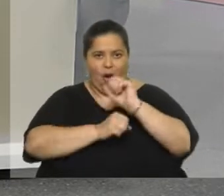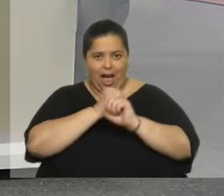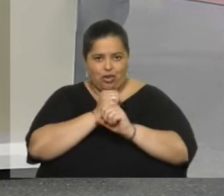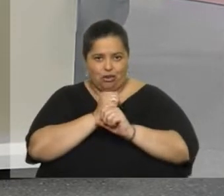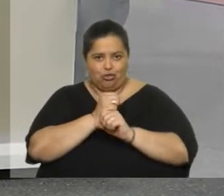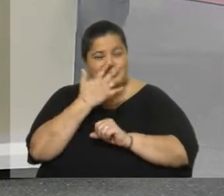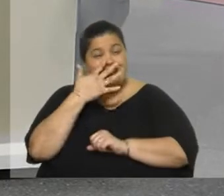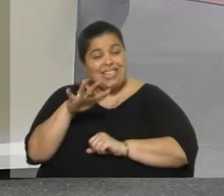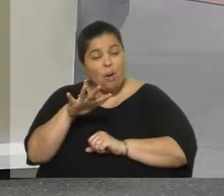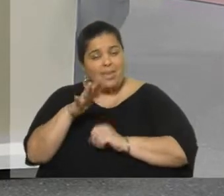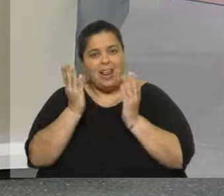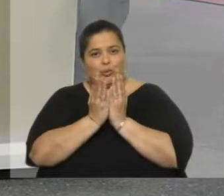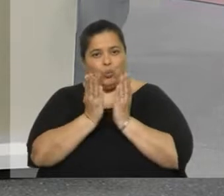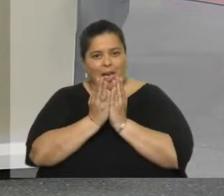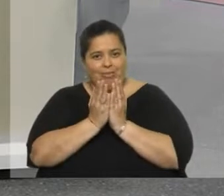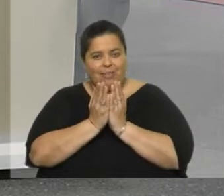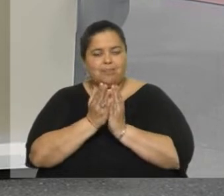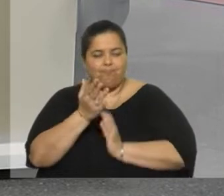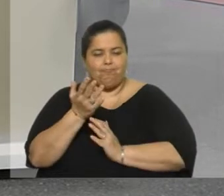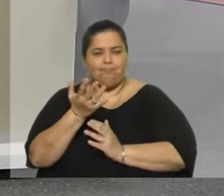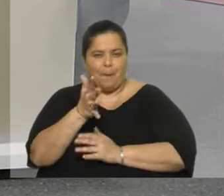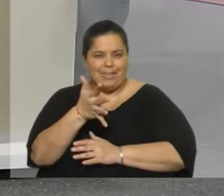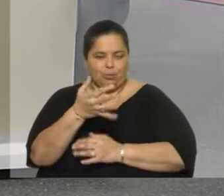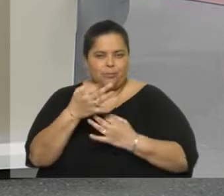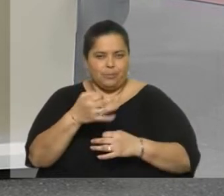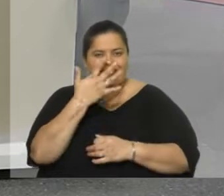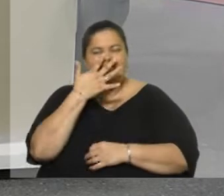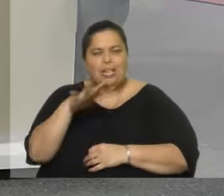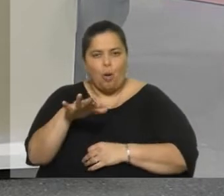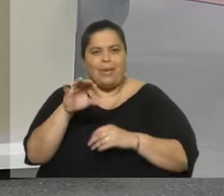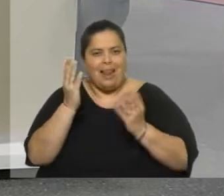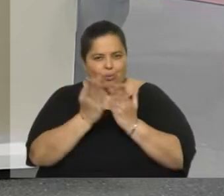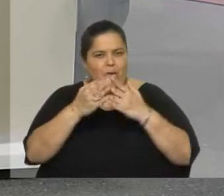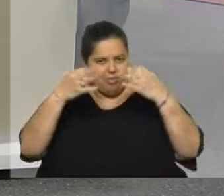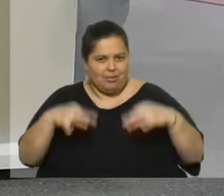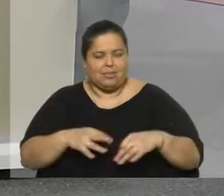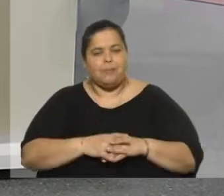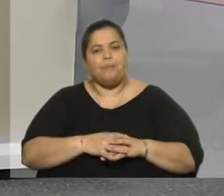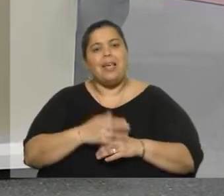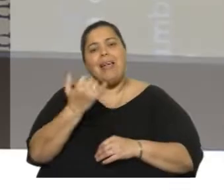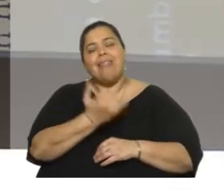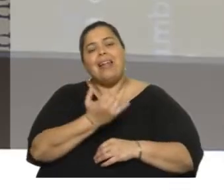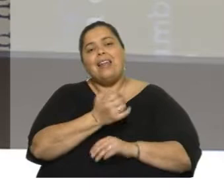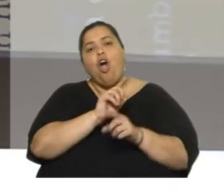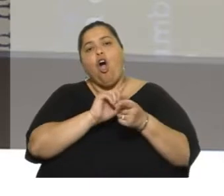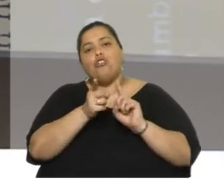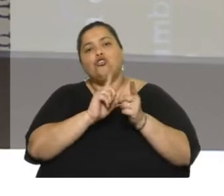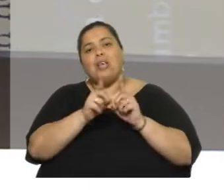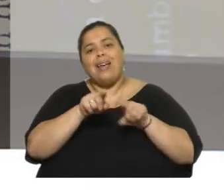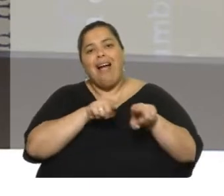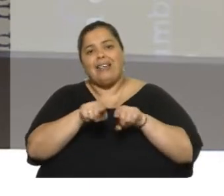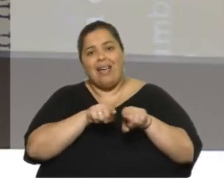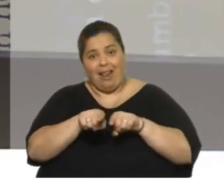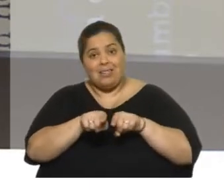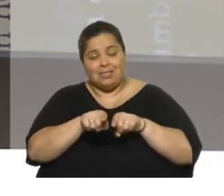5.000 estudiantes activos. Aproximadamente 5.000 estudiantes activos. Bueno, imparte 11 carreras. 11 carreras de